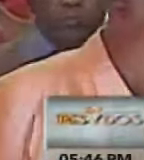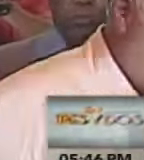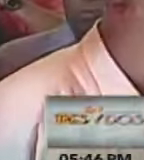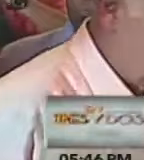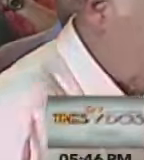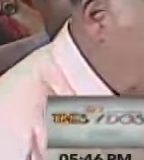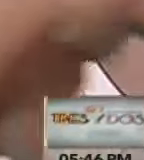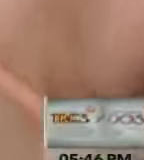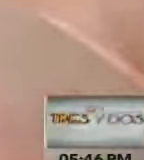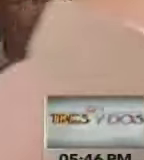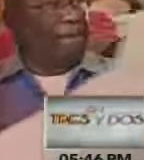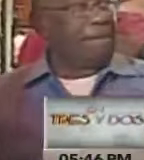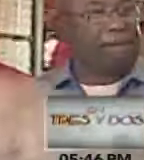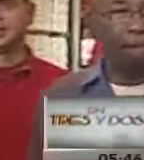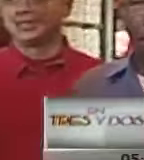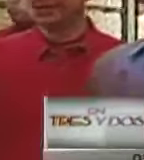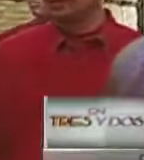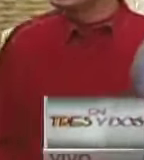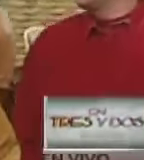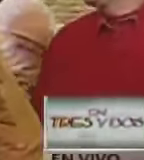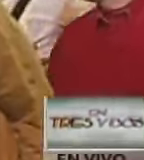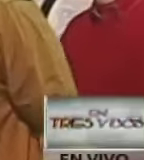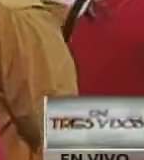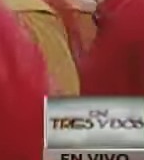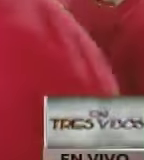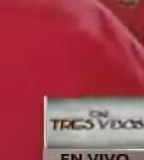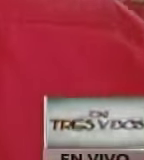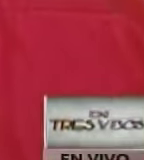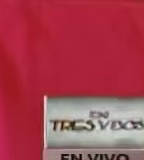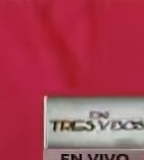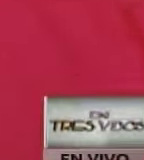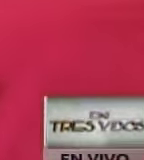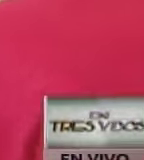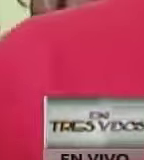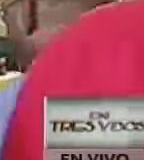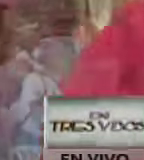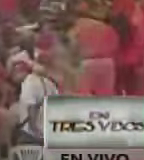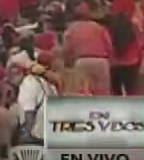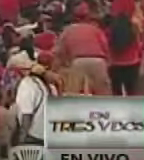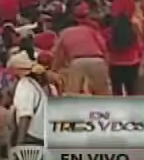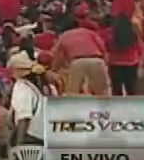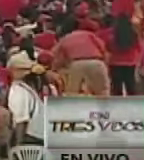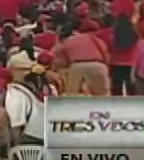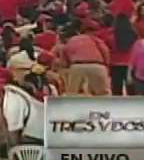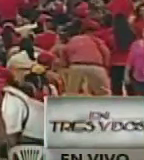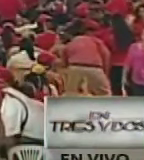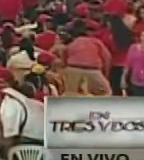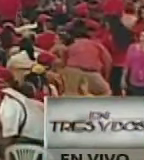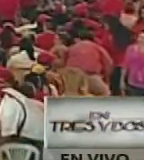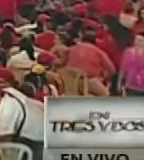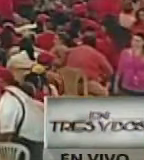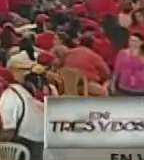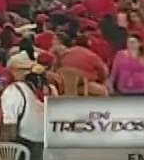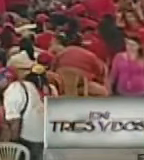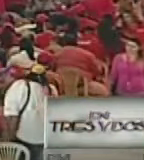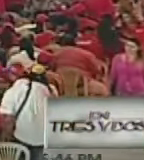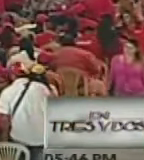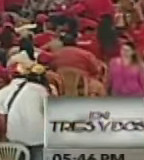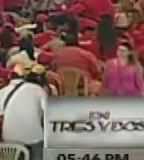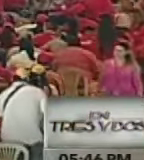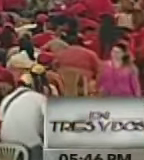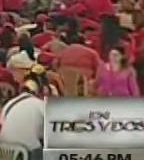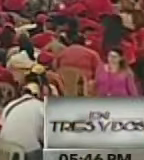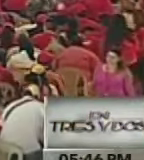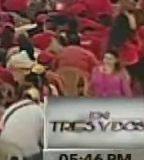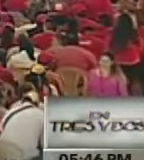María Campos, aquí en el municipio Miranda del Estado Zulia. Estos trabajadores que han estado participando en todas las mesas de trabajo,